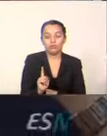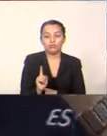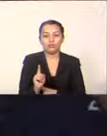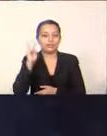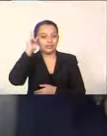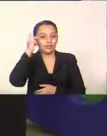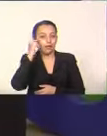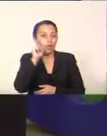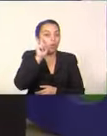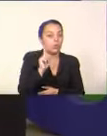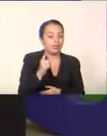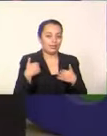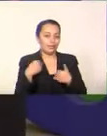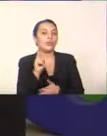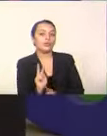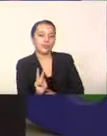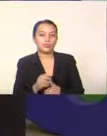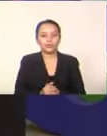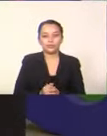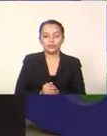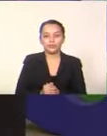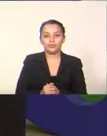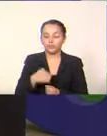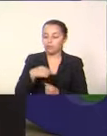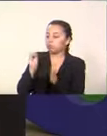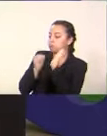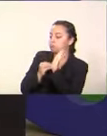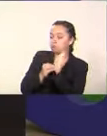dos. La voy a colocar acá.